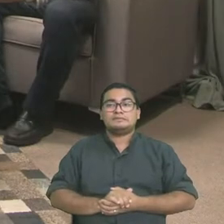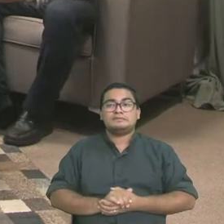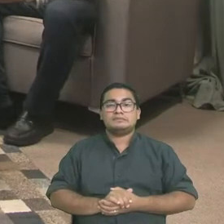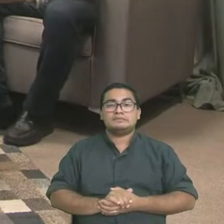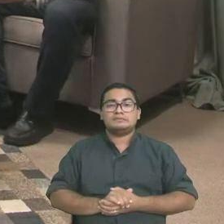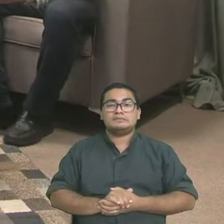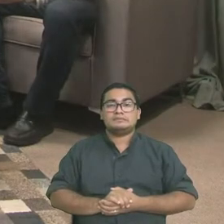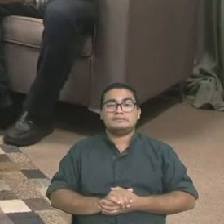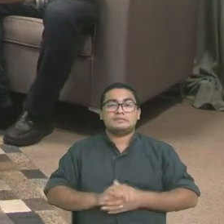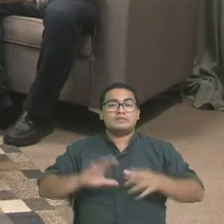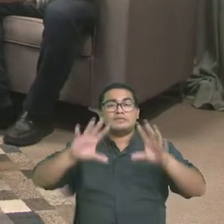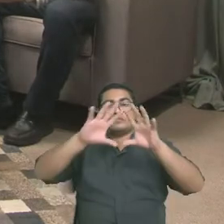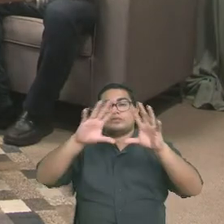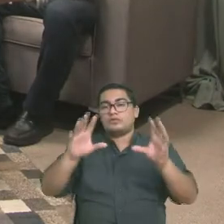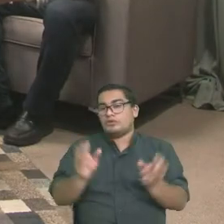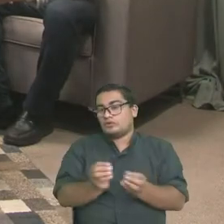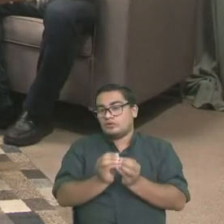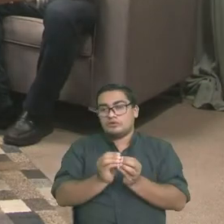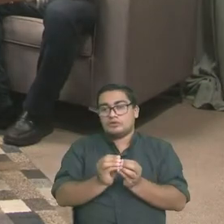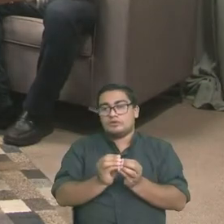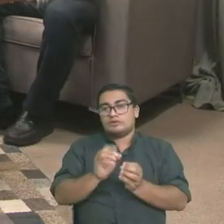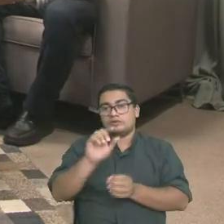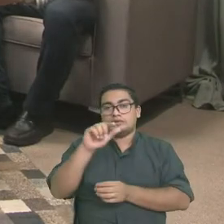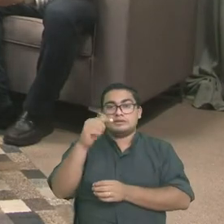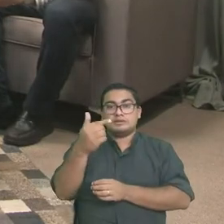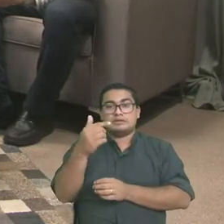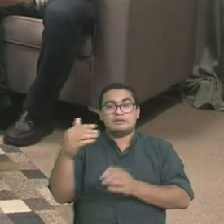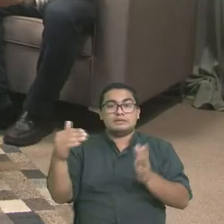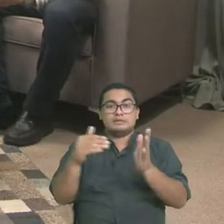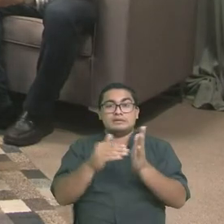que suma un total de